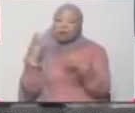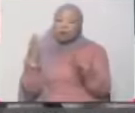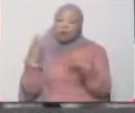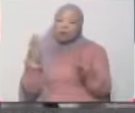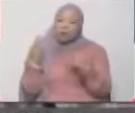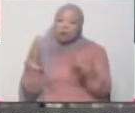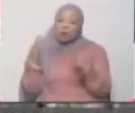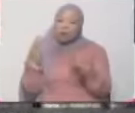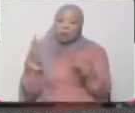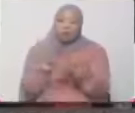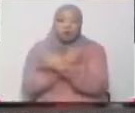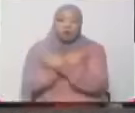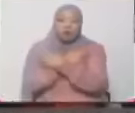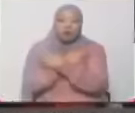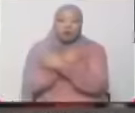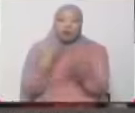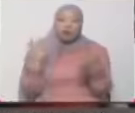oro, ¿vale?